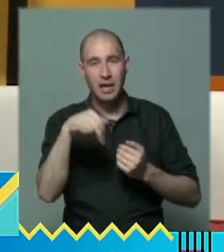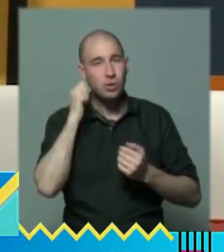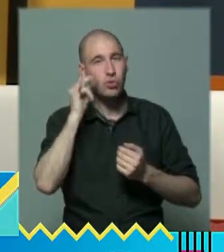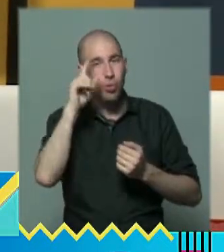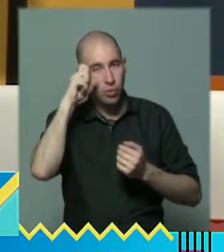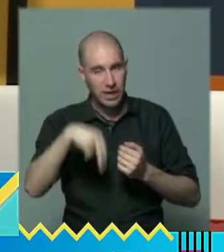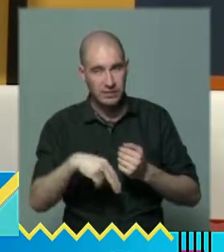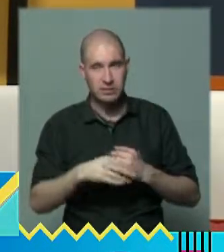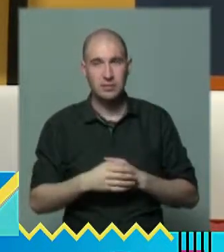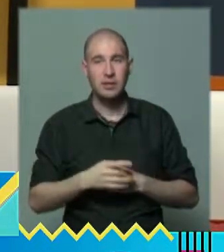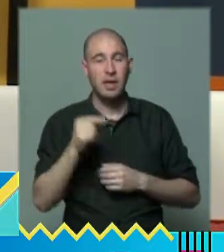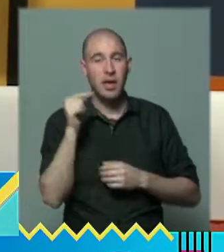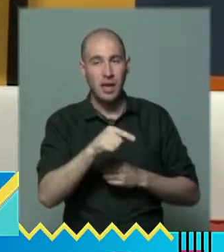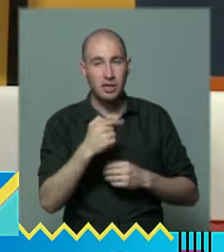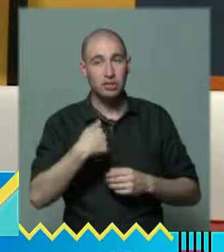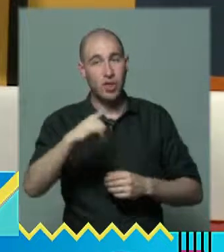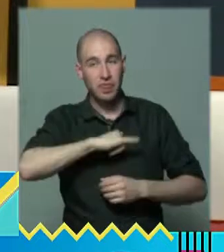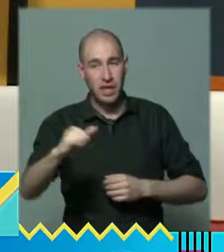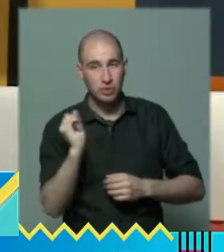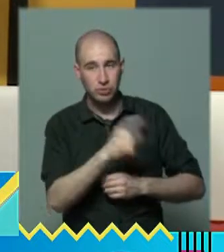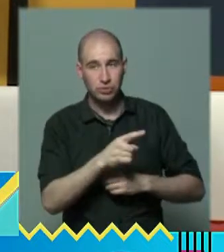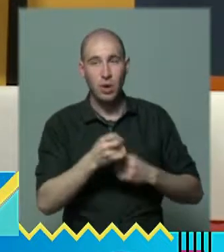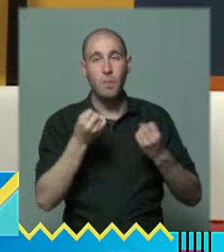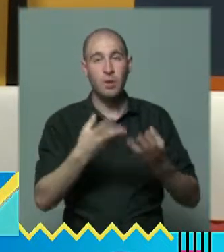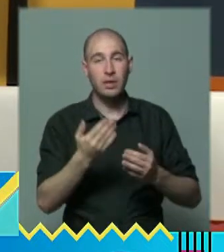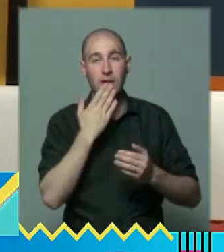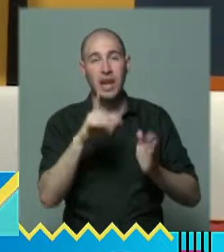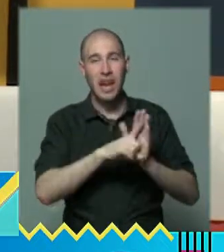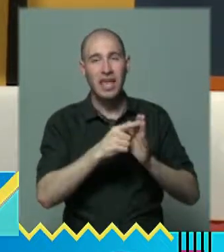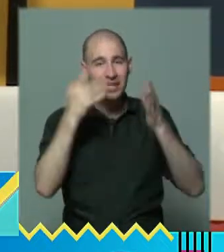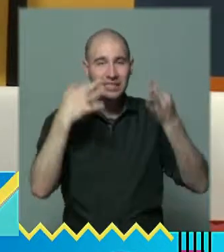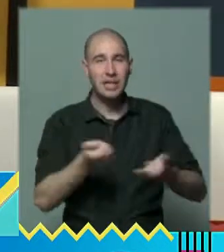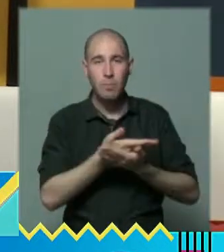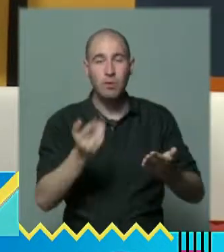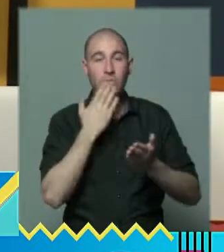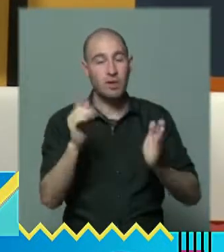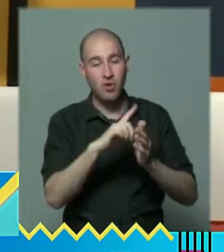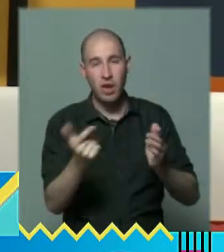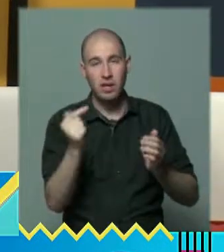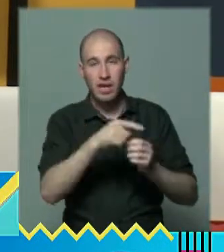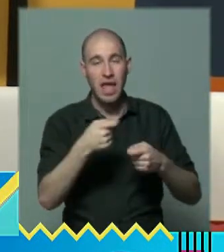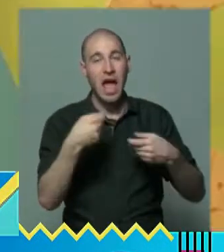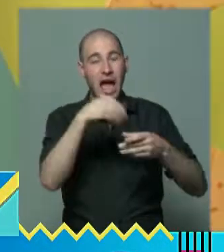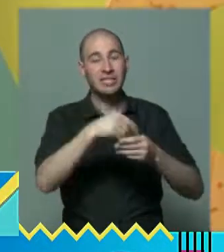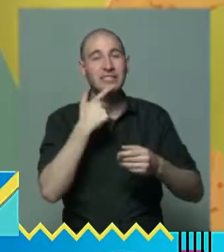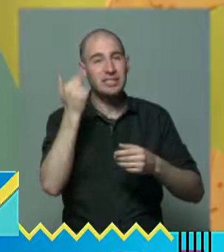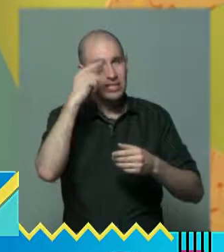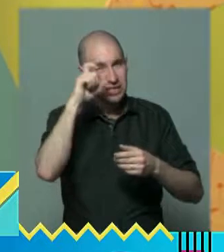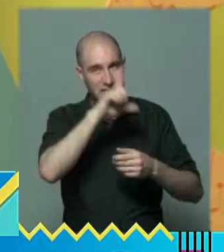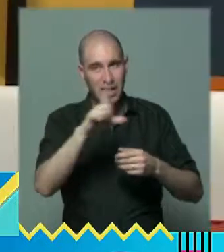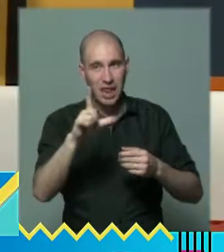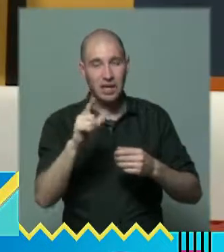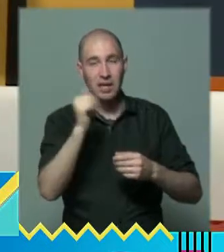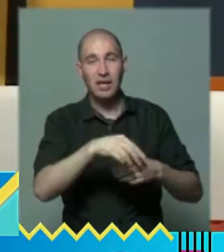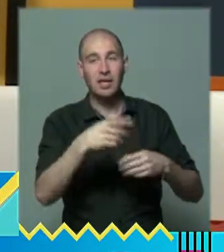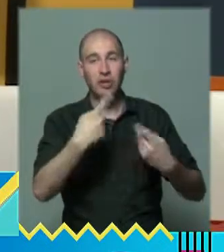a quien particularmente lo he denunciado porque no cumple con la ley de ética pública. Este señor era accionista de Shell cuando tenía que